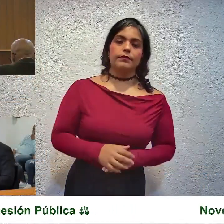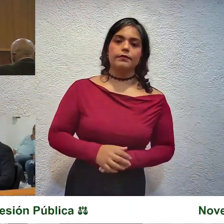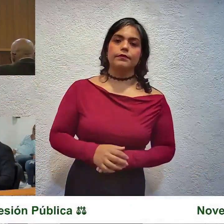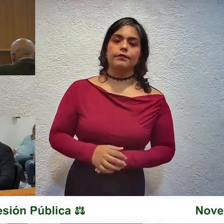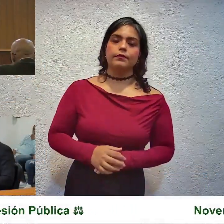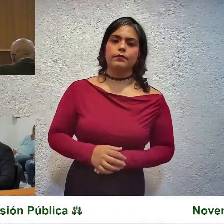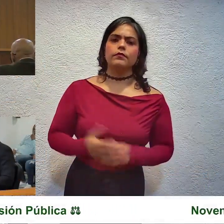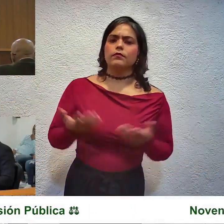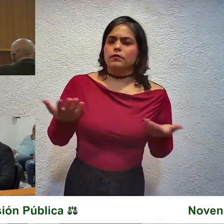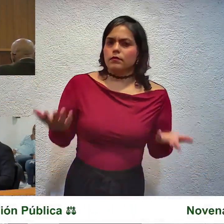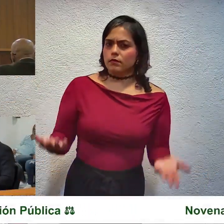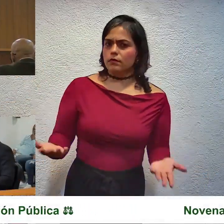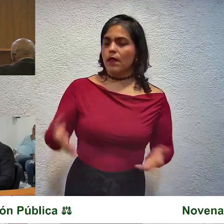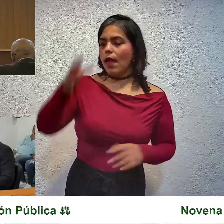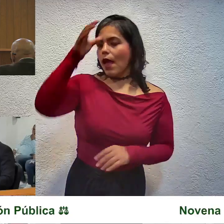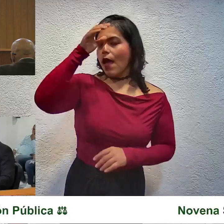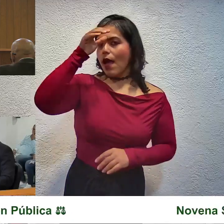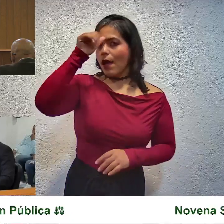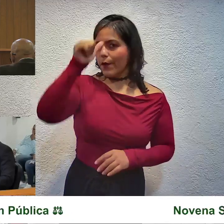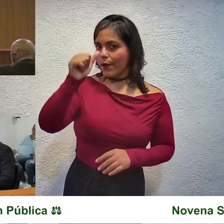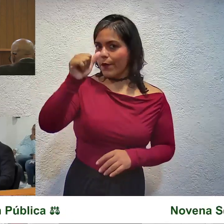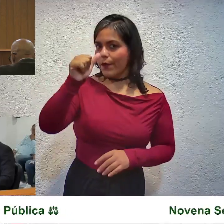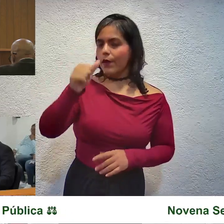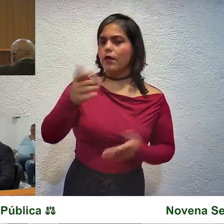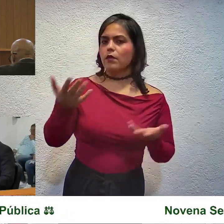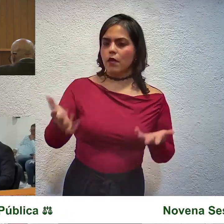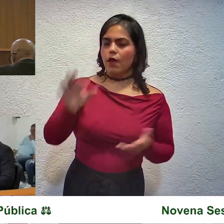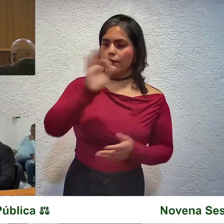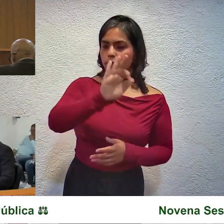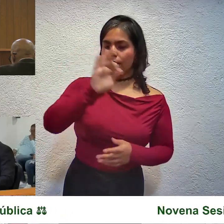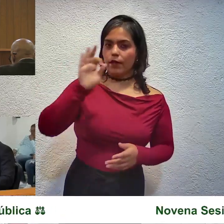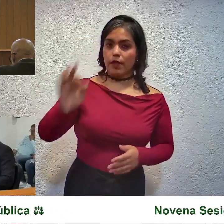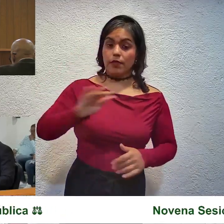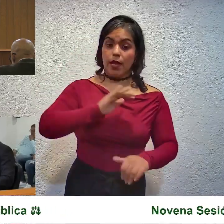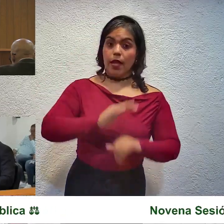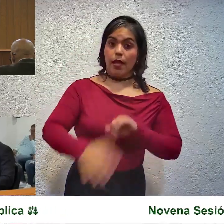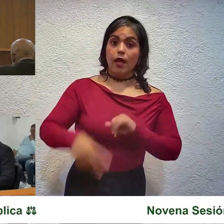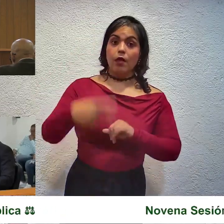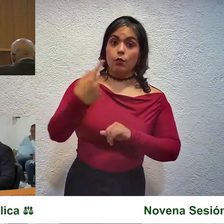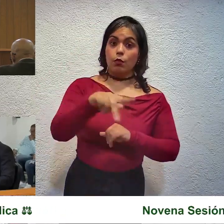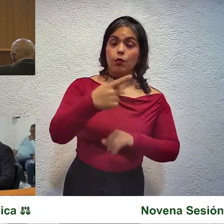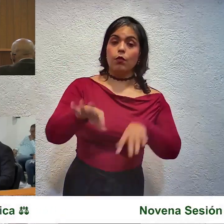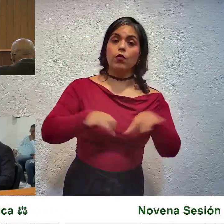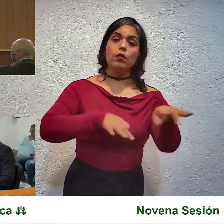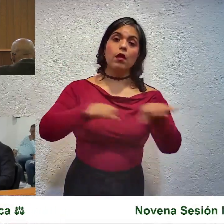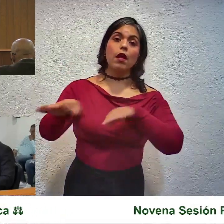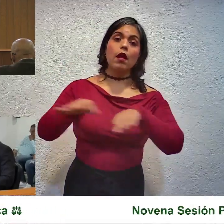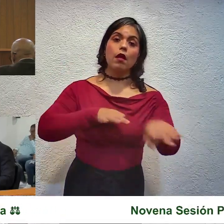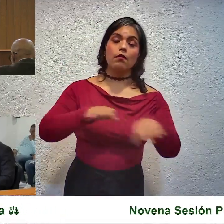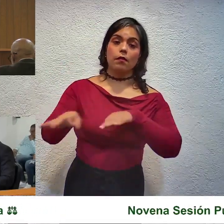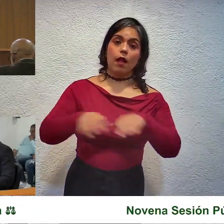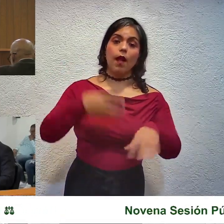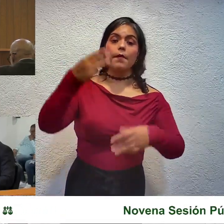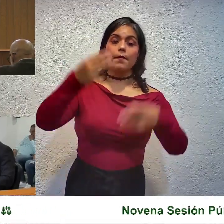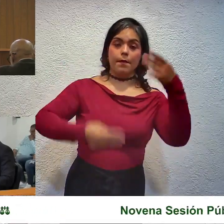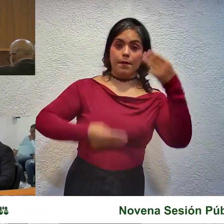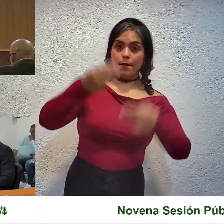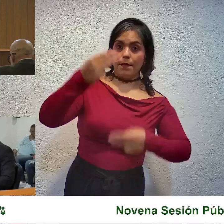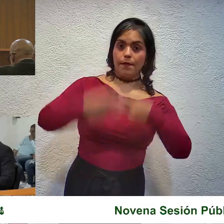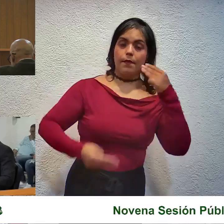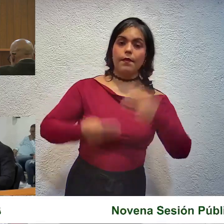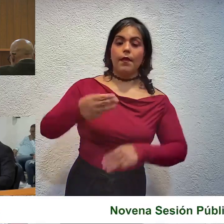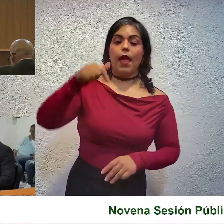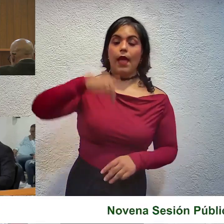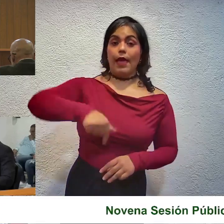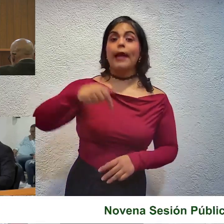a la emisión del acuerdo institucional que precise la fecha de conclusión de su periodo constitucional como magistrado de la ponencia 2 de